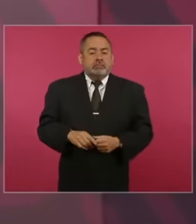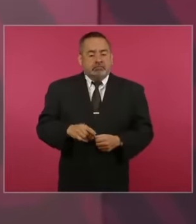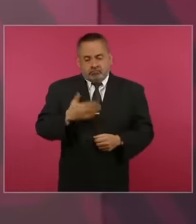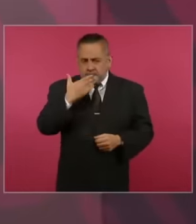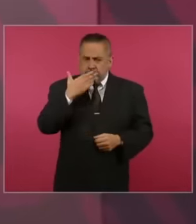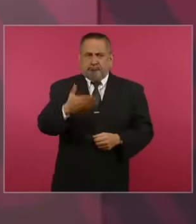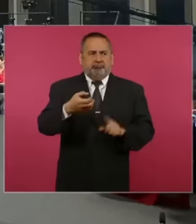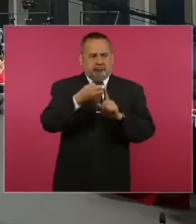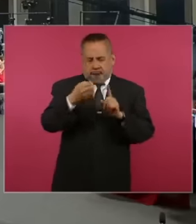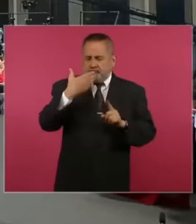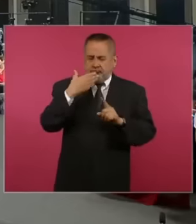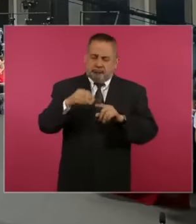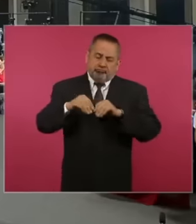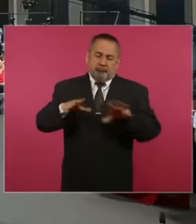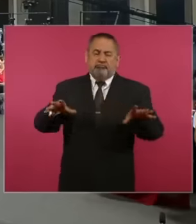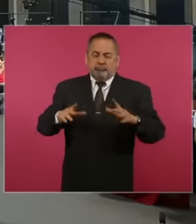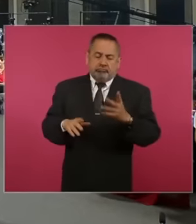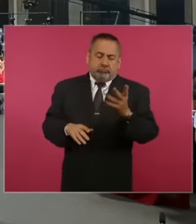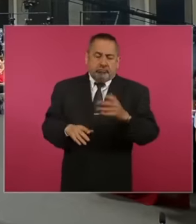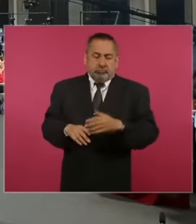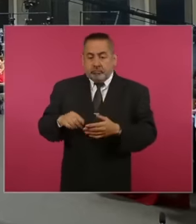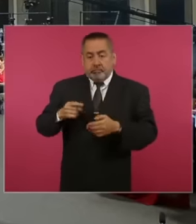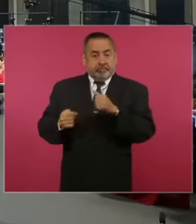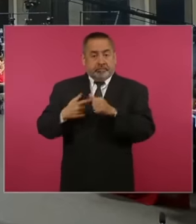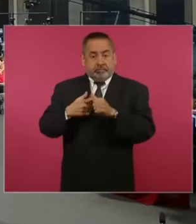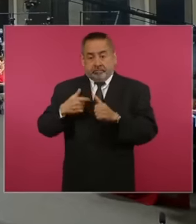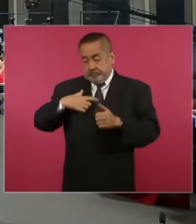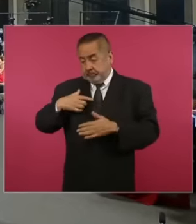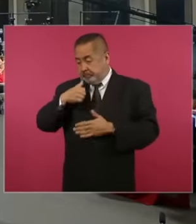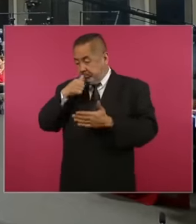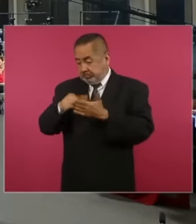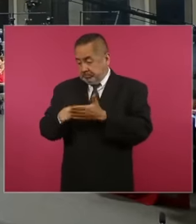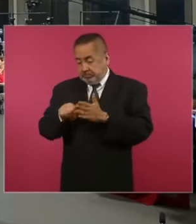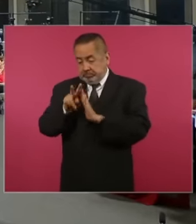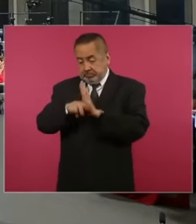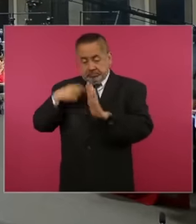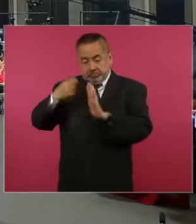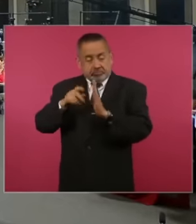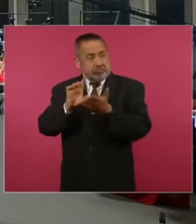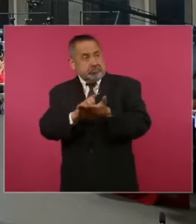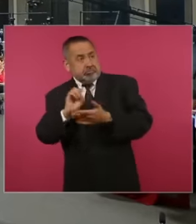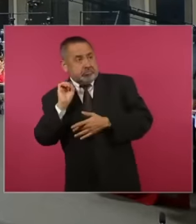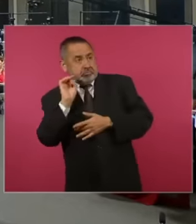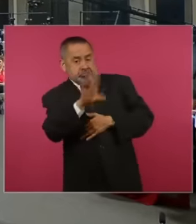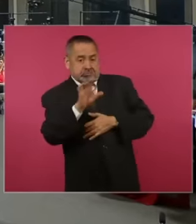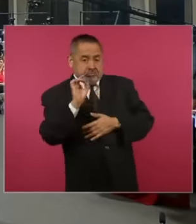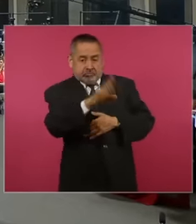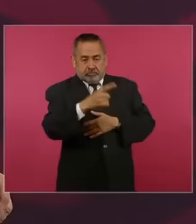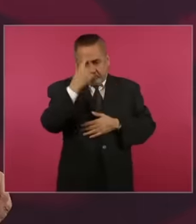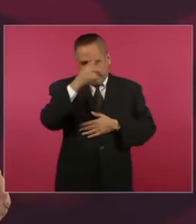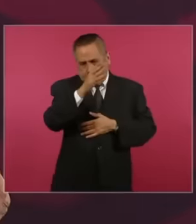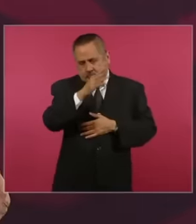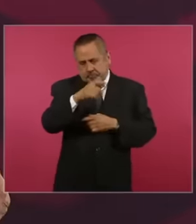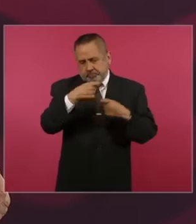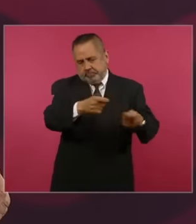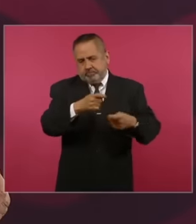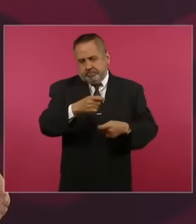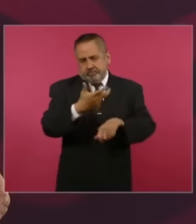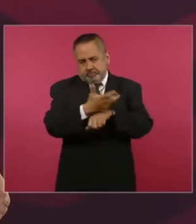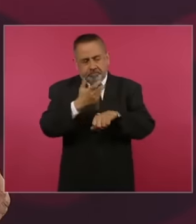bien, luego que enviamos pues un fragmento de los videos